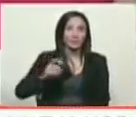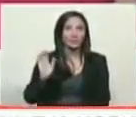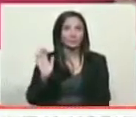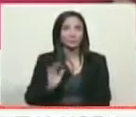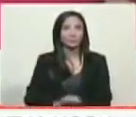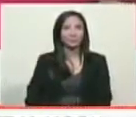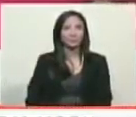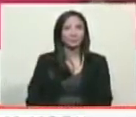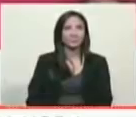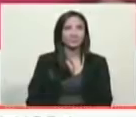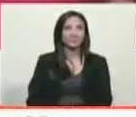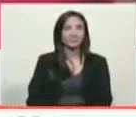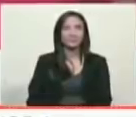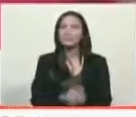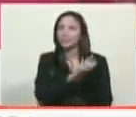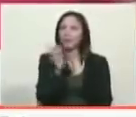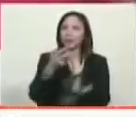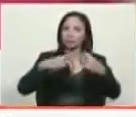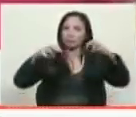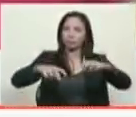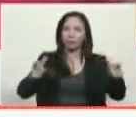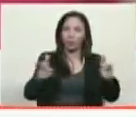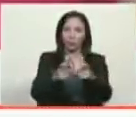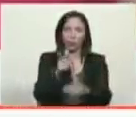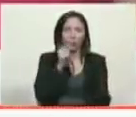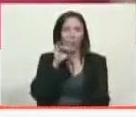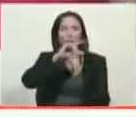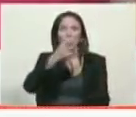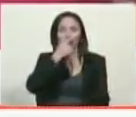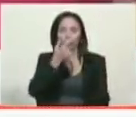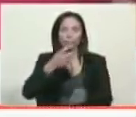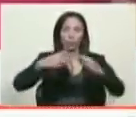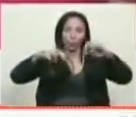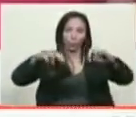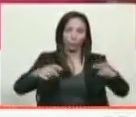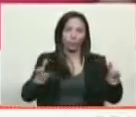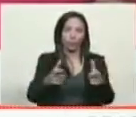Mire, fuimos a hablar con el caballero.